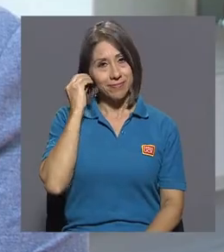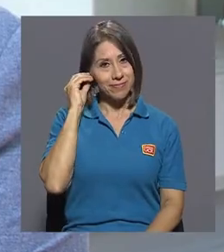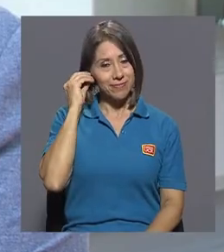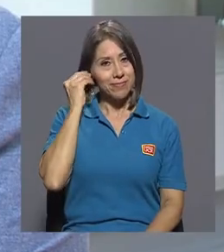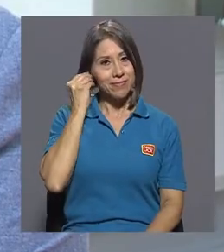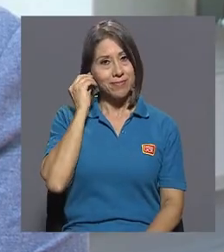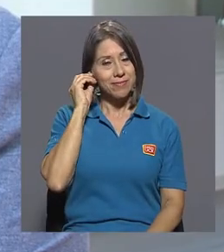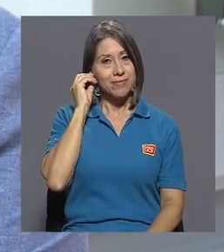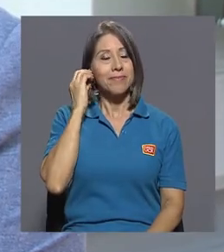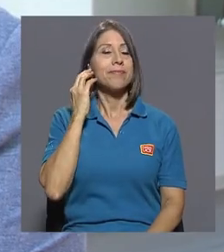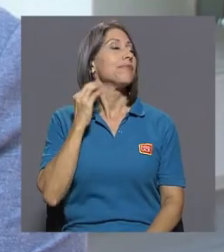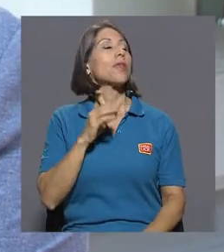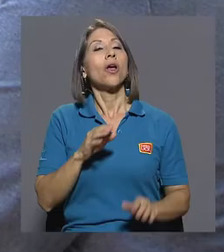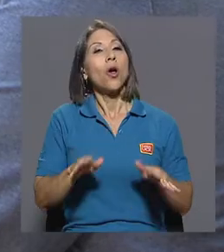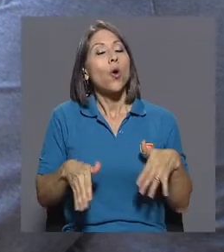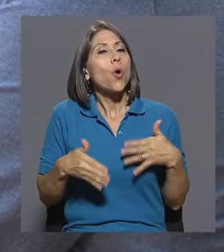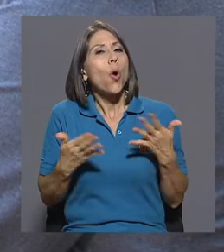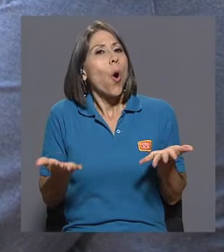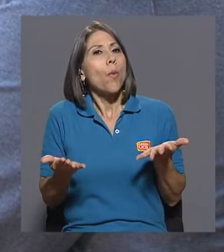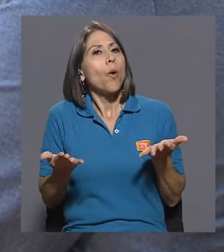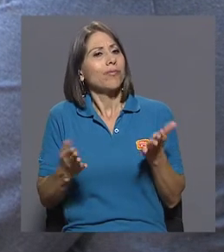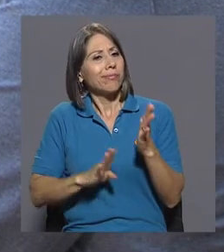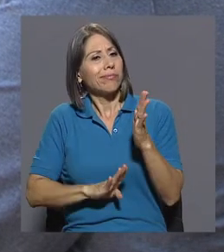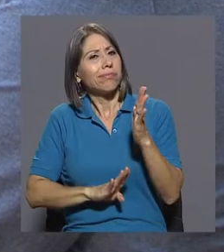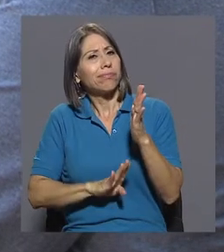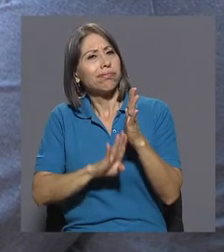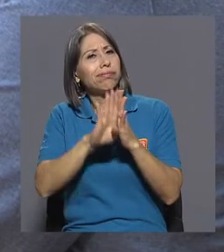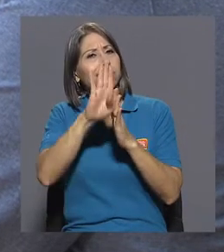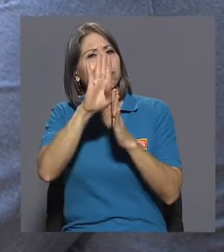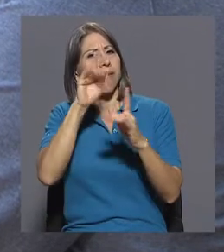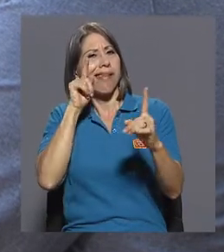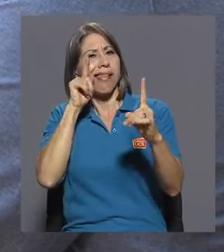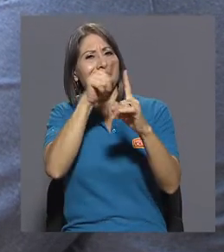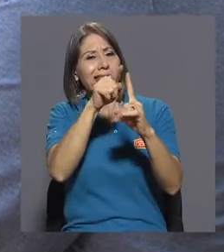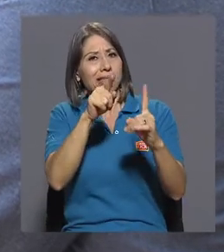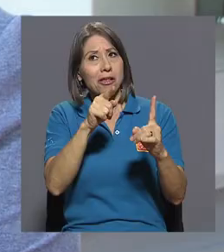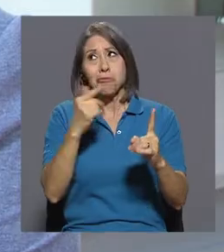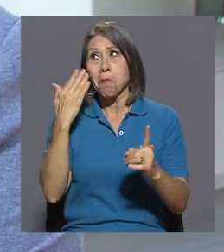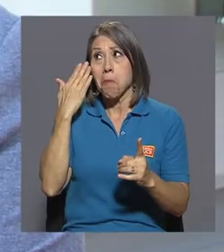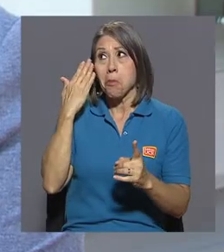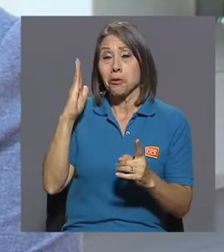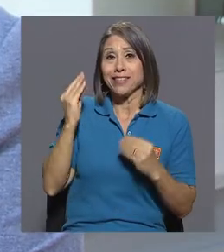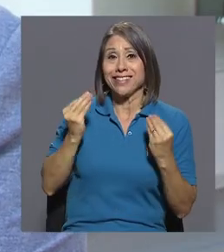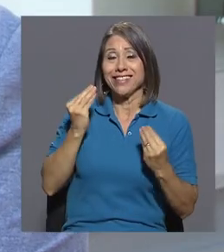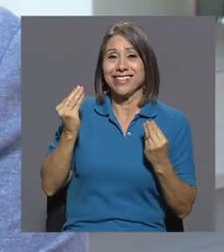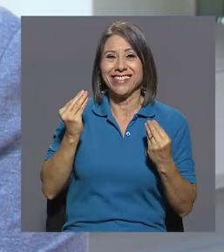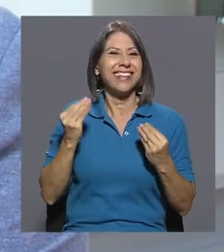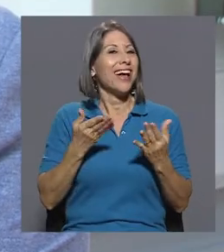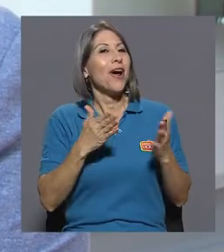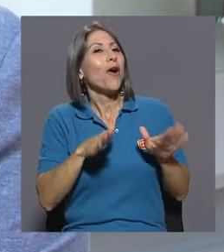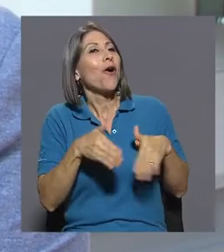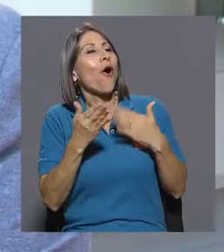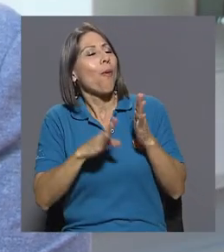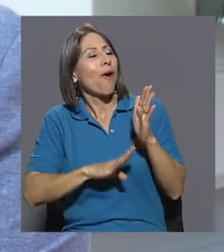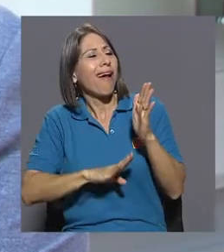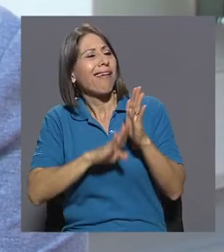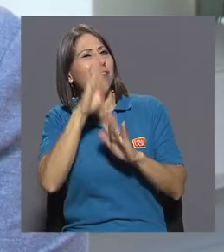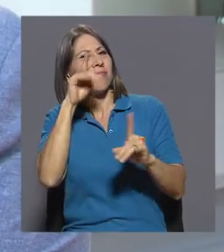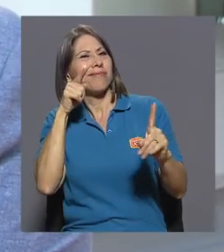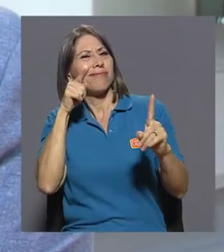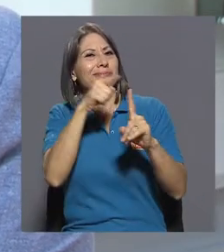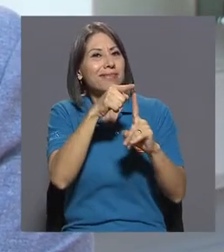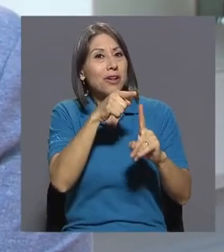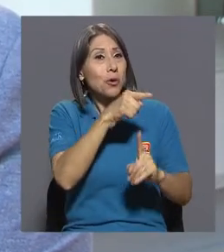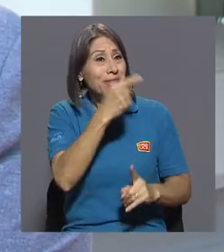¿Cómo se llega a la cima de, no tengo lo que, de lo que en ese momento para vos era un anhelo, que